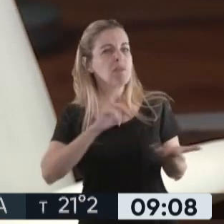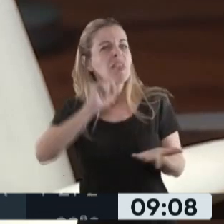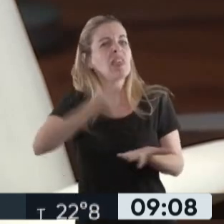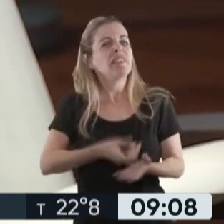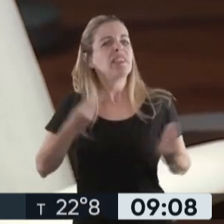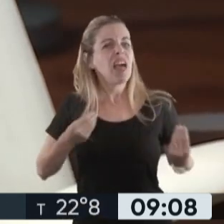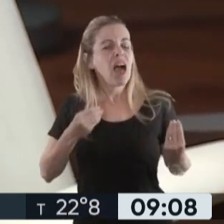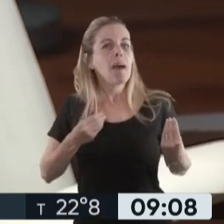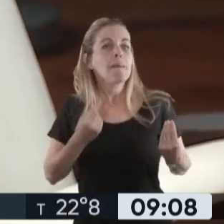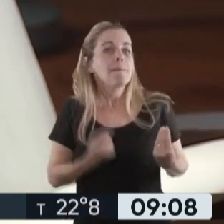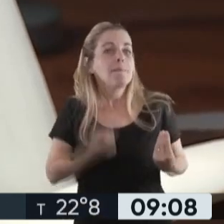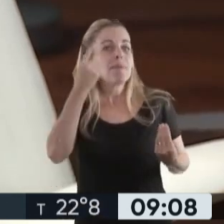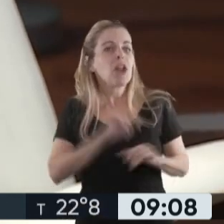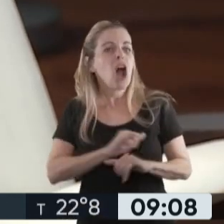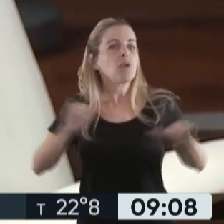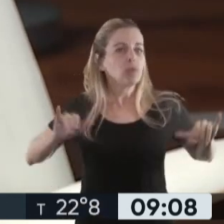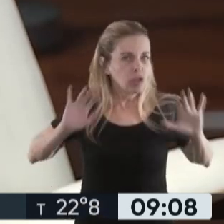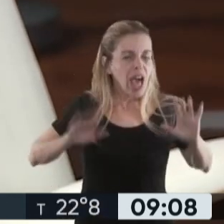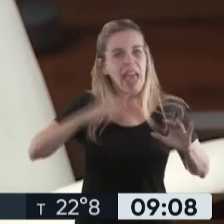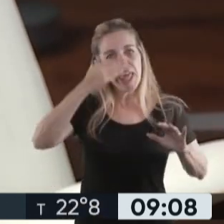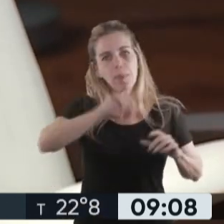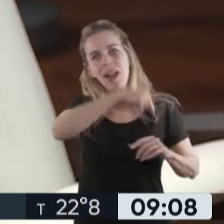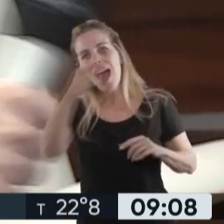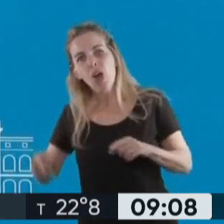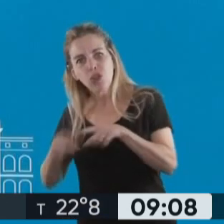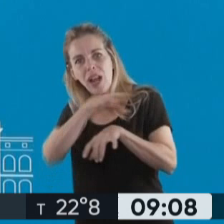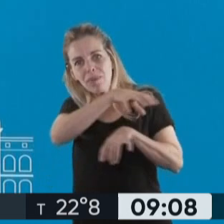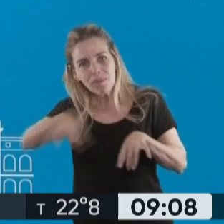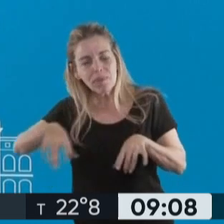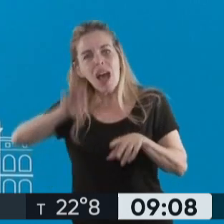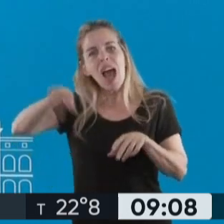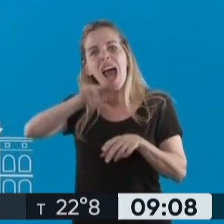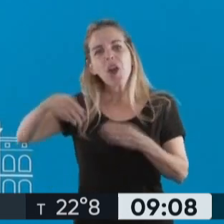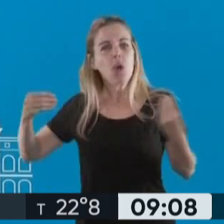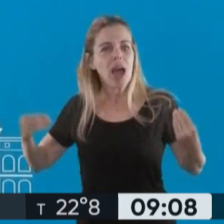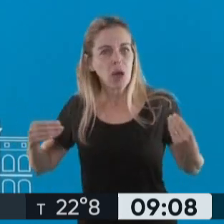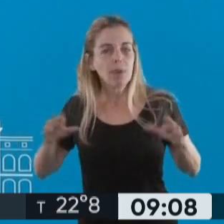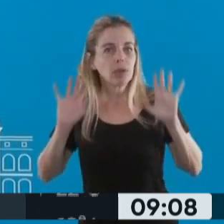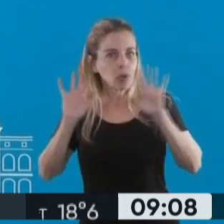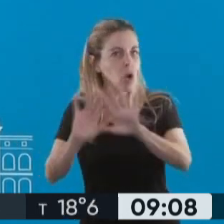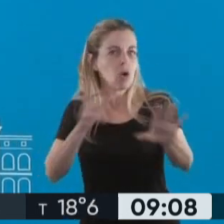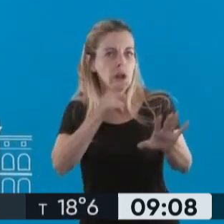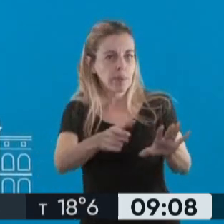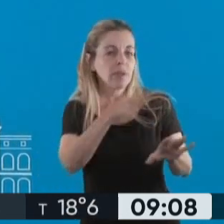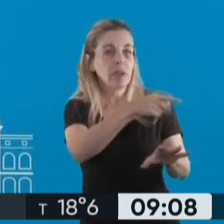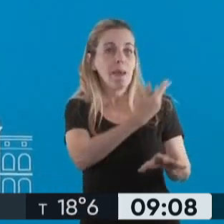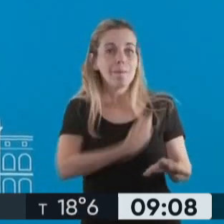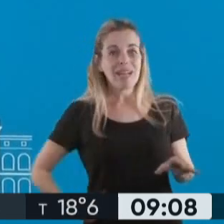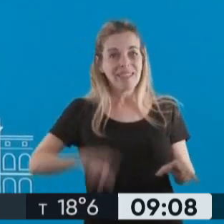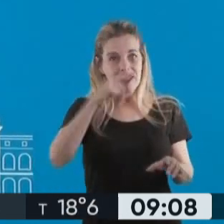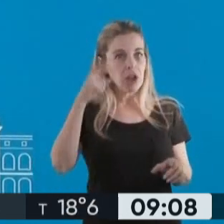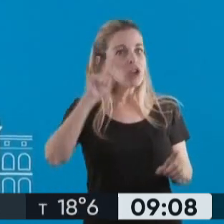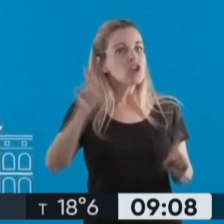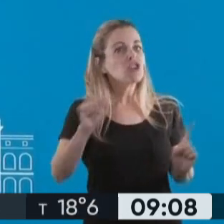anulando en muy poco tiempo la dependencia de Resiliencia Argentina? La Nación no estaba enterado de la formación de esa unidad,